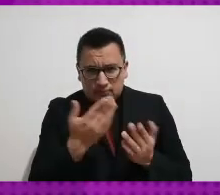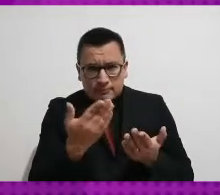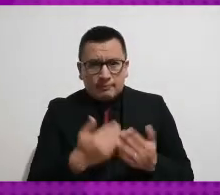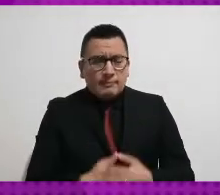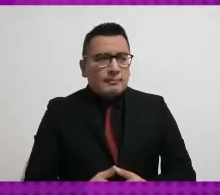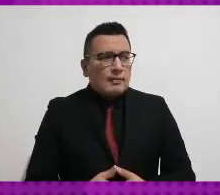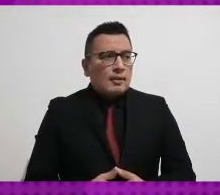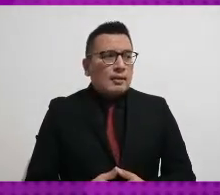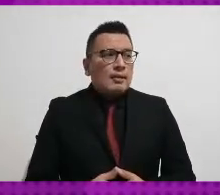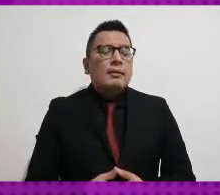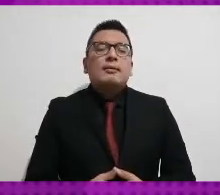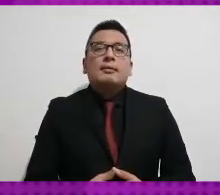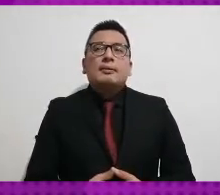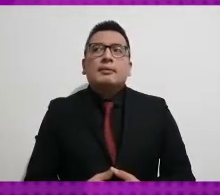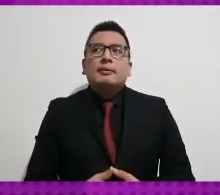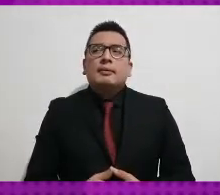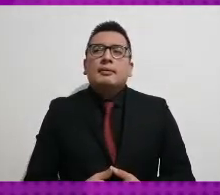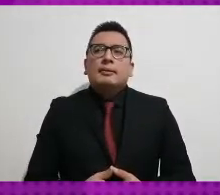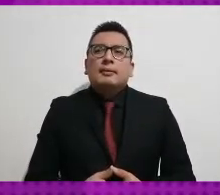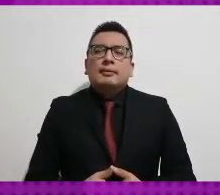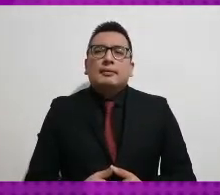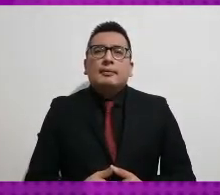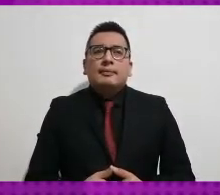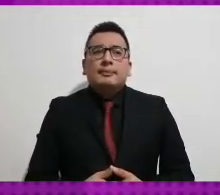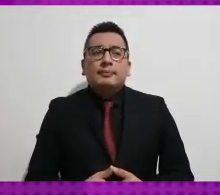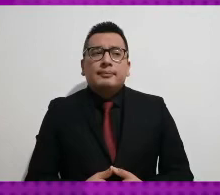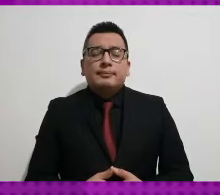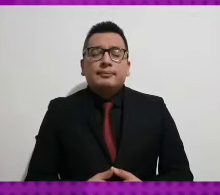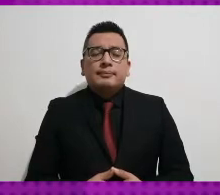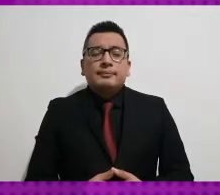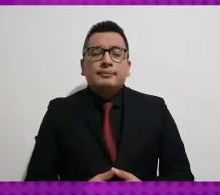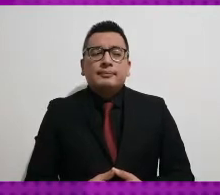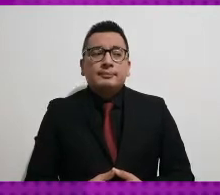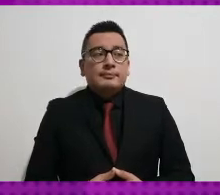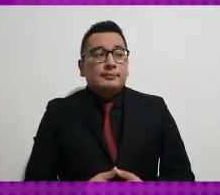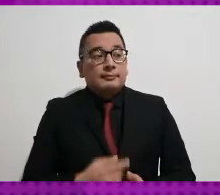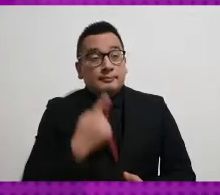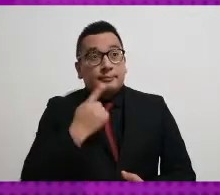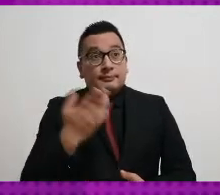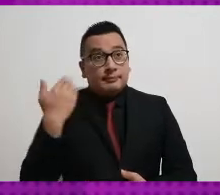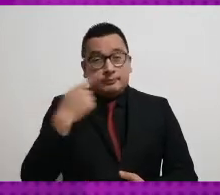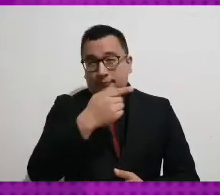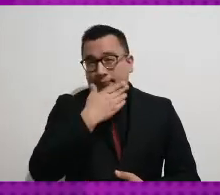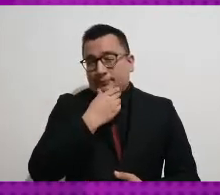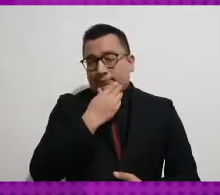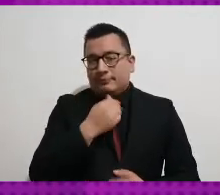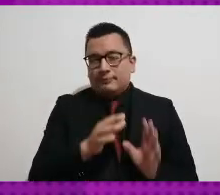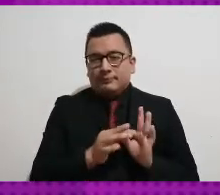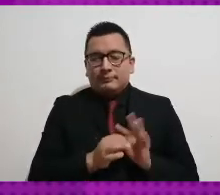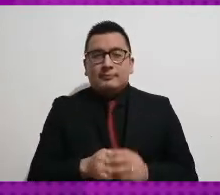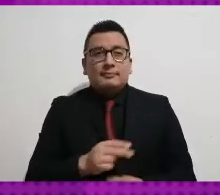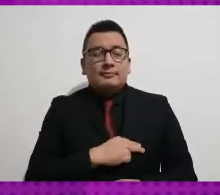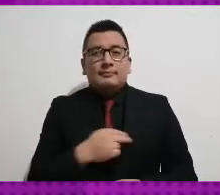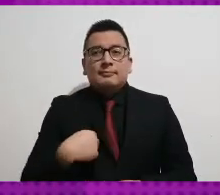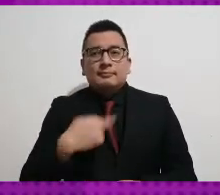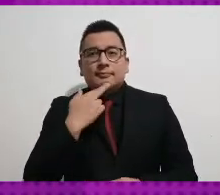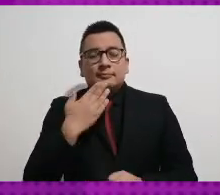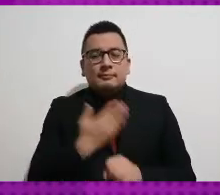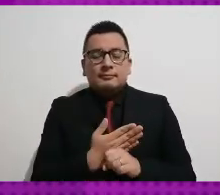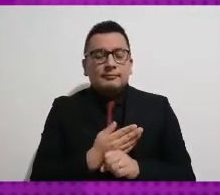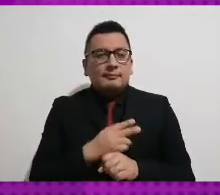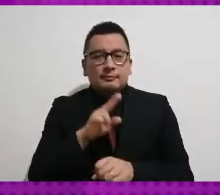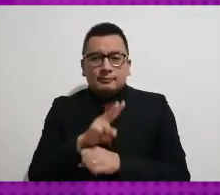Adelante, contador. Muy bien. Pues, como bien lo dice el Contralor, nuestra área